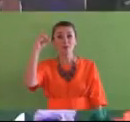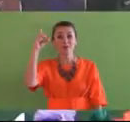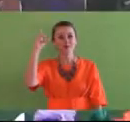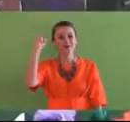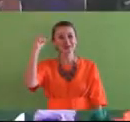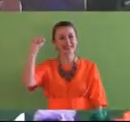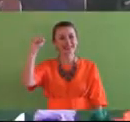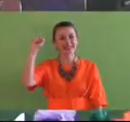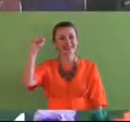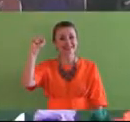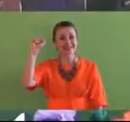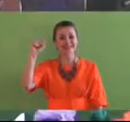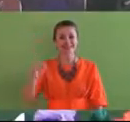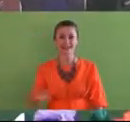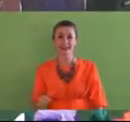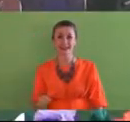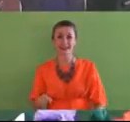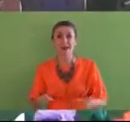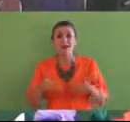17 ODS